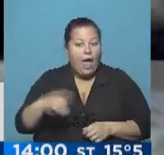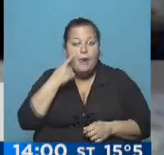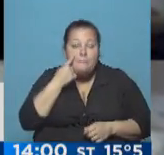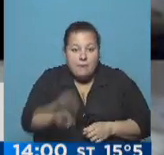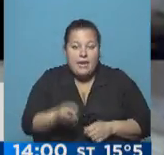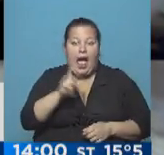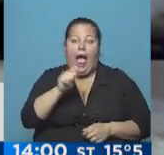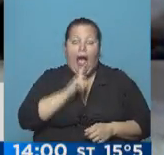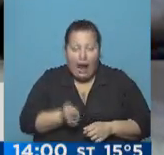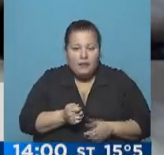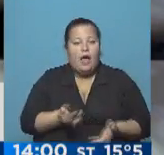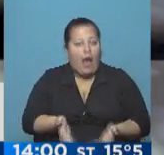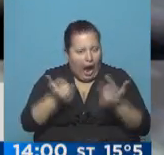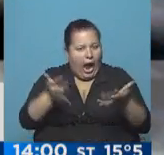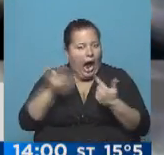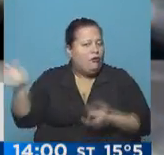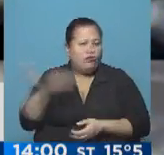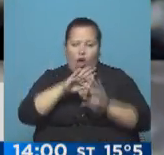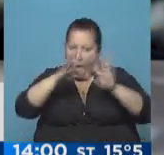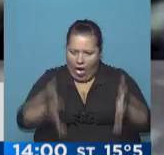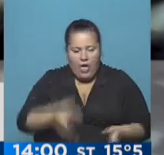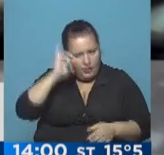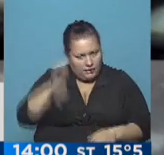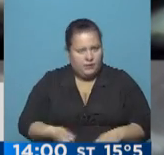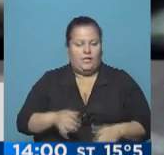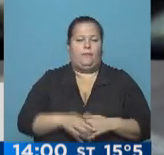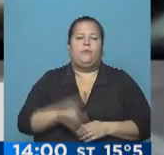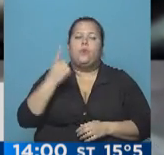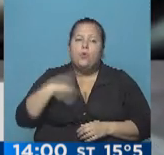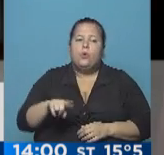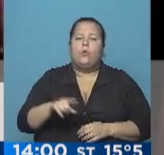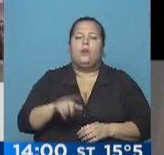observar esa acta, se abrirán todas las urnas. ¿Cuándo comienzan,